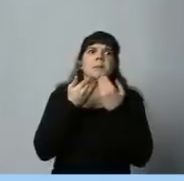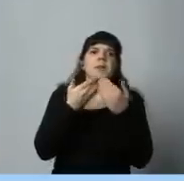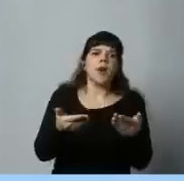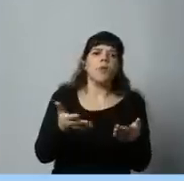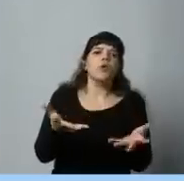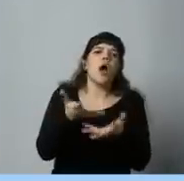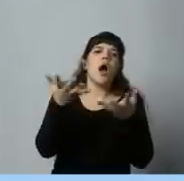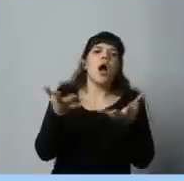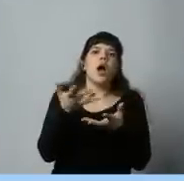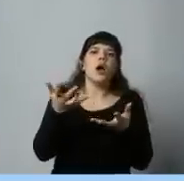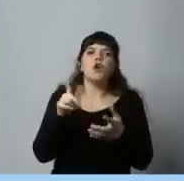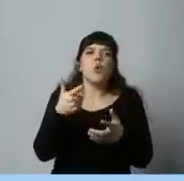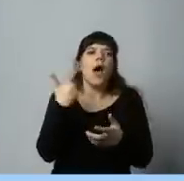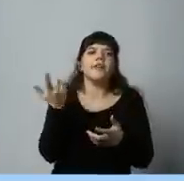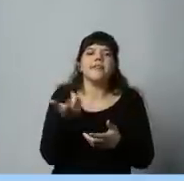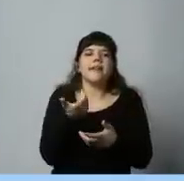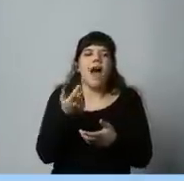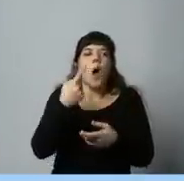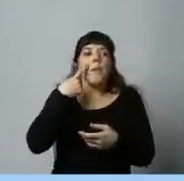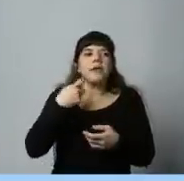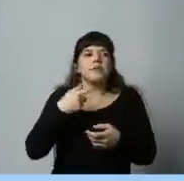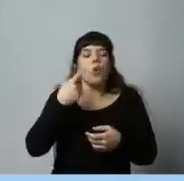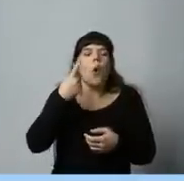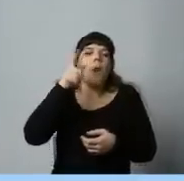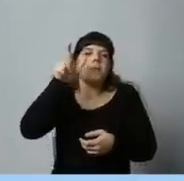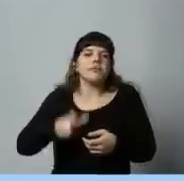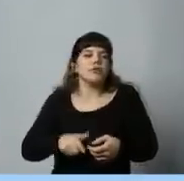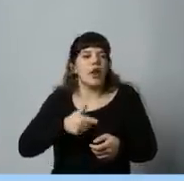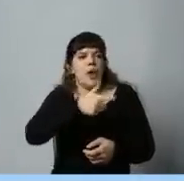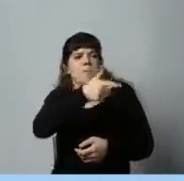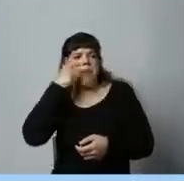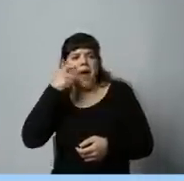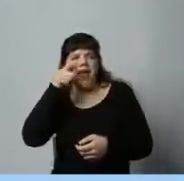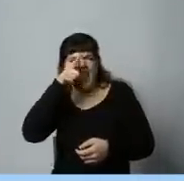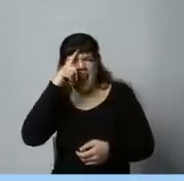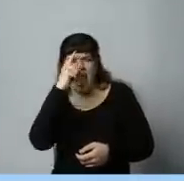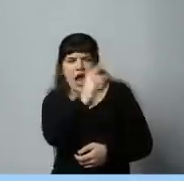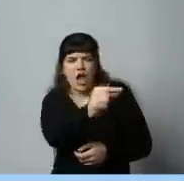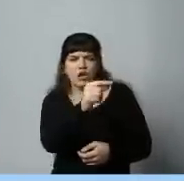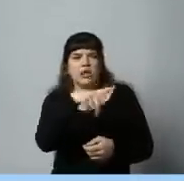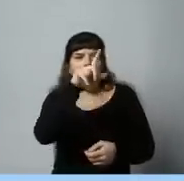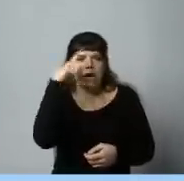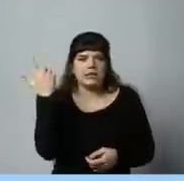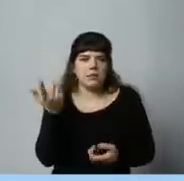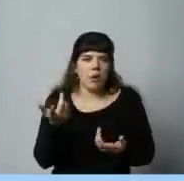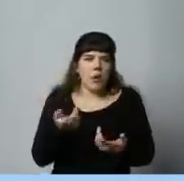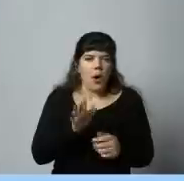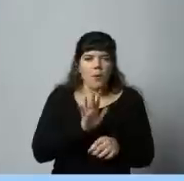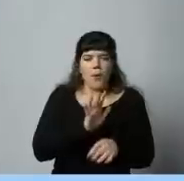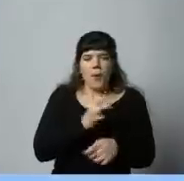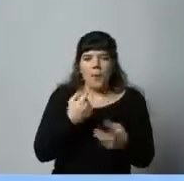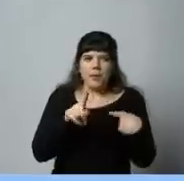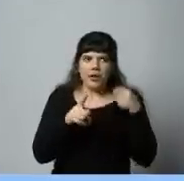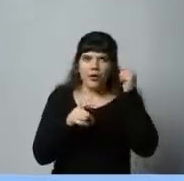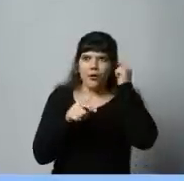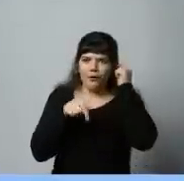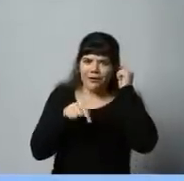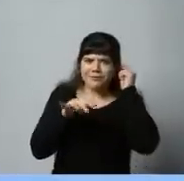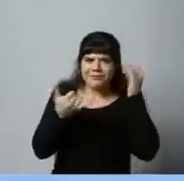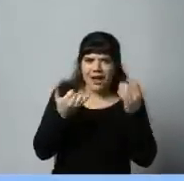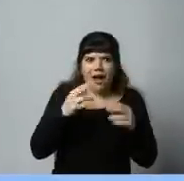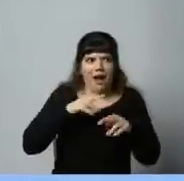algo así si no había un Franco tirador eh No es la primera vez en estos meses que estamos hablando de esto no